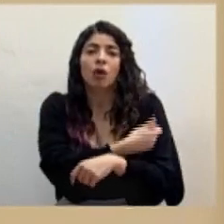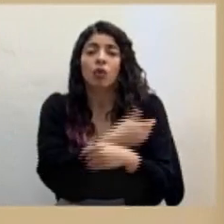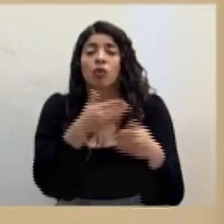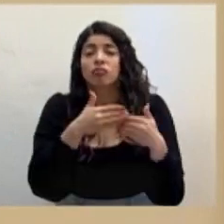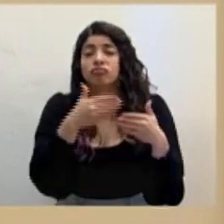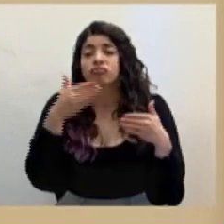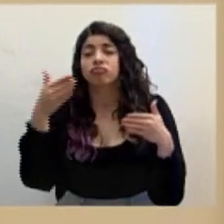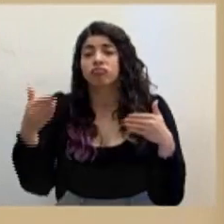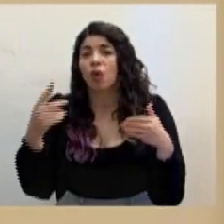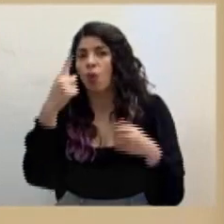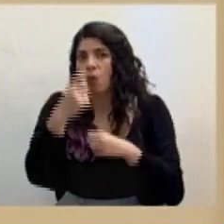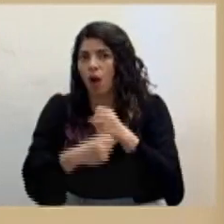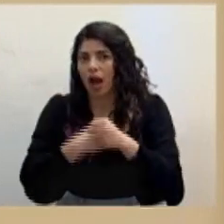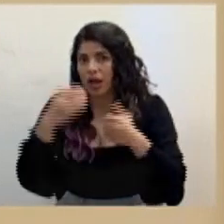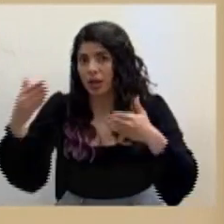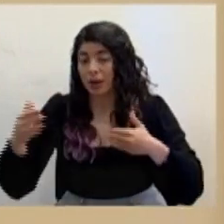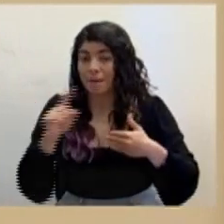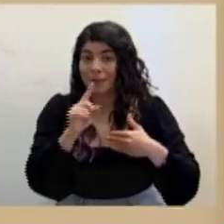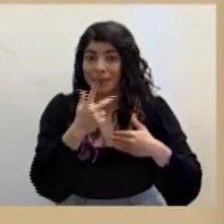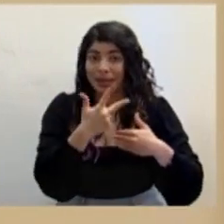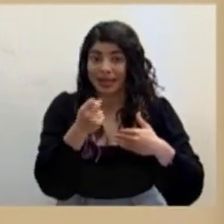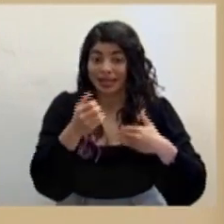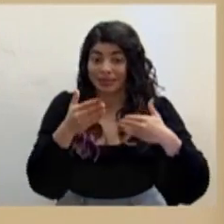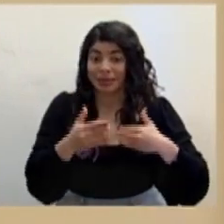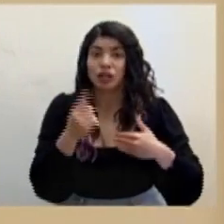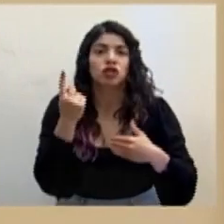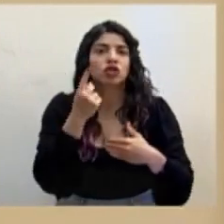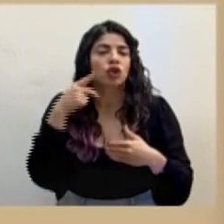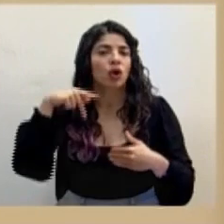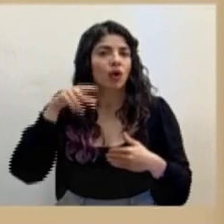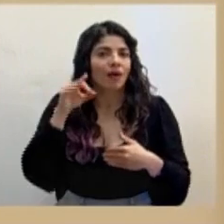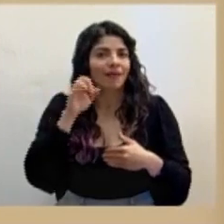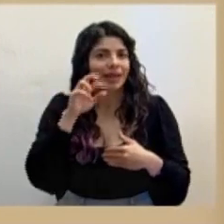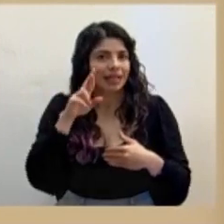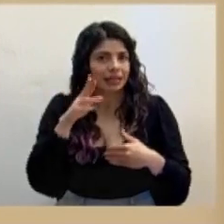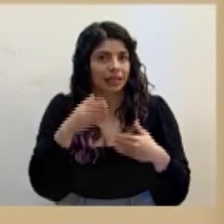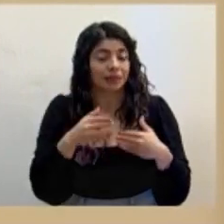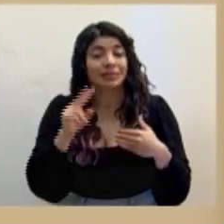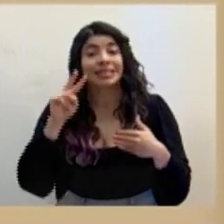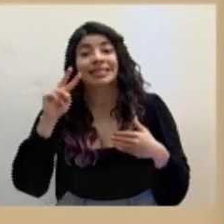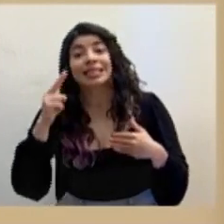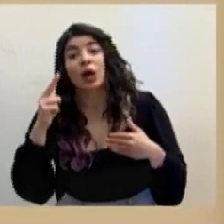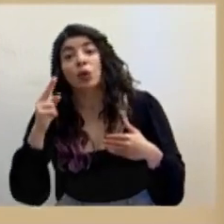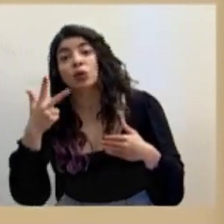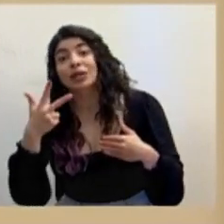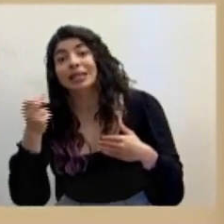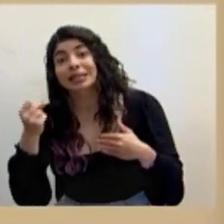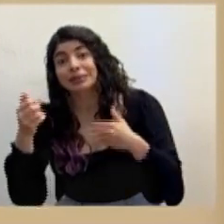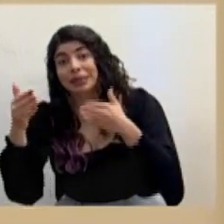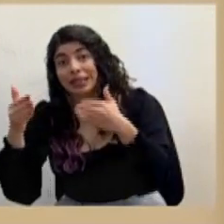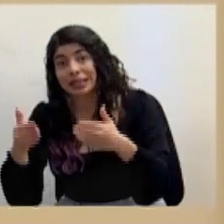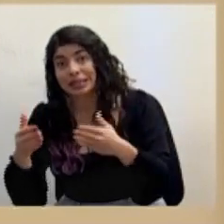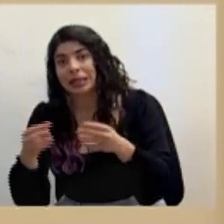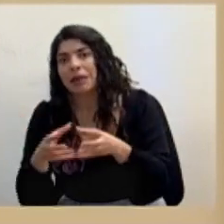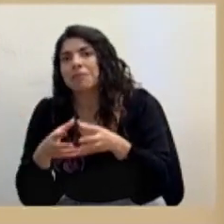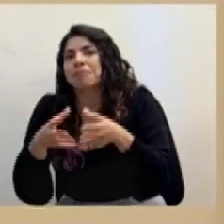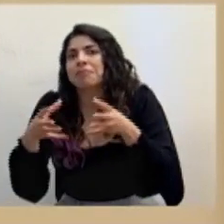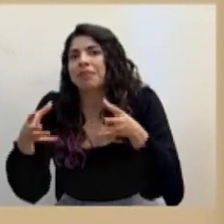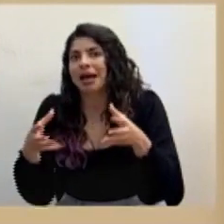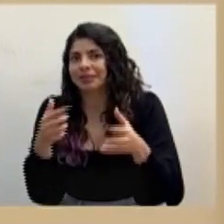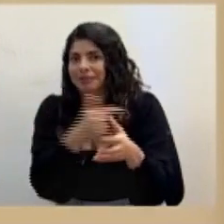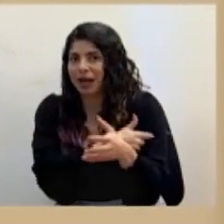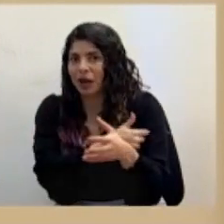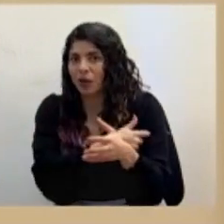el año. En este primer trimestre solo tenemos vacuna de Pfizer. En el segundo trimestre ya vamos a tener mayor cantidad de vacuna,